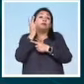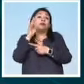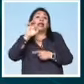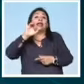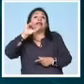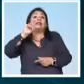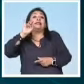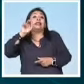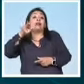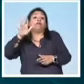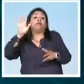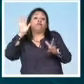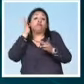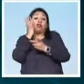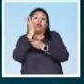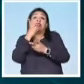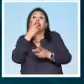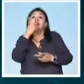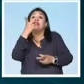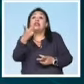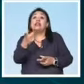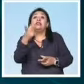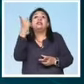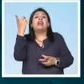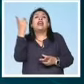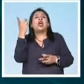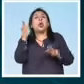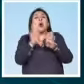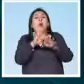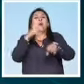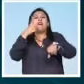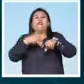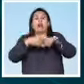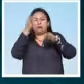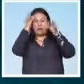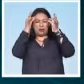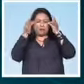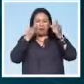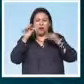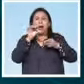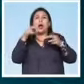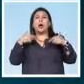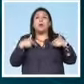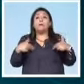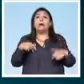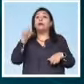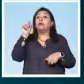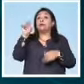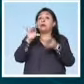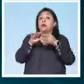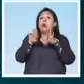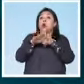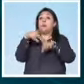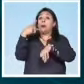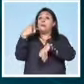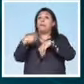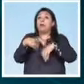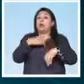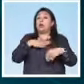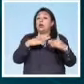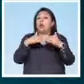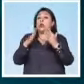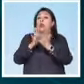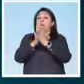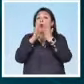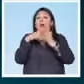Einstein es el sarampión de la humanidad. También habló del peligro que corre la democracia. Es